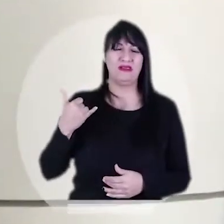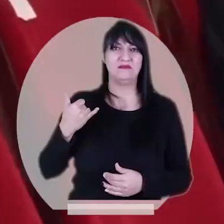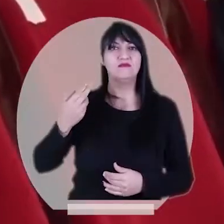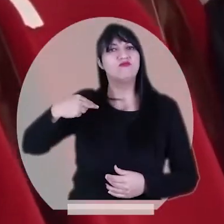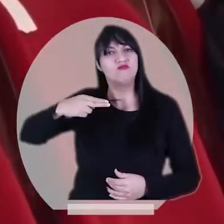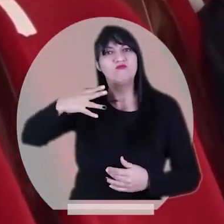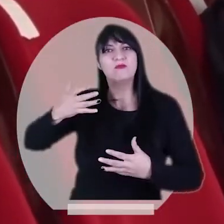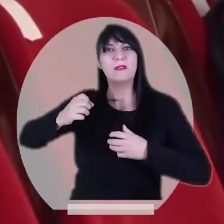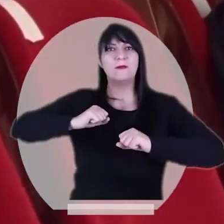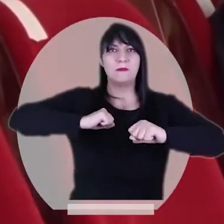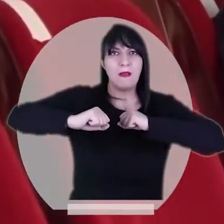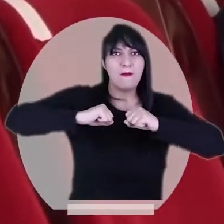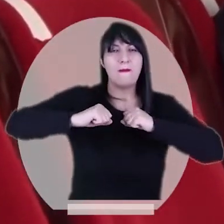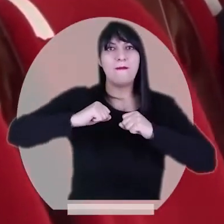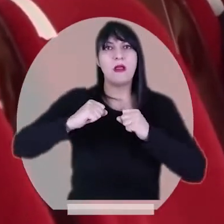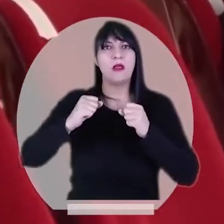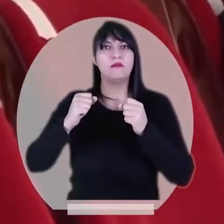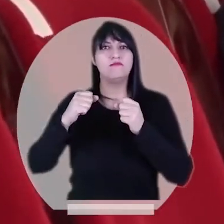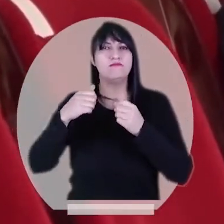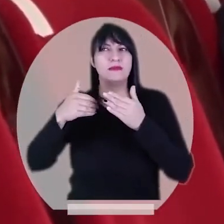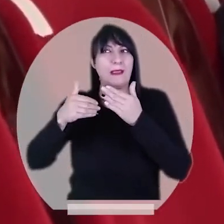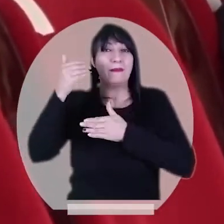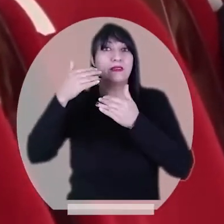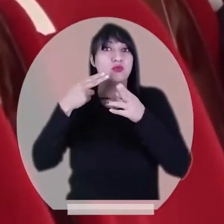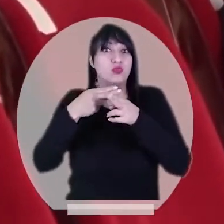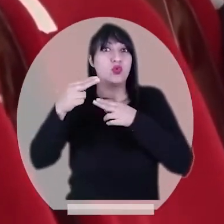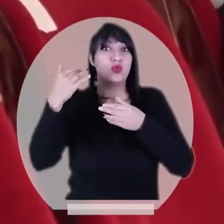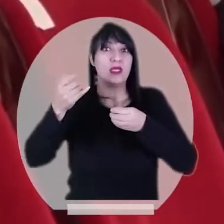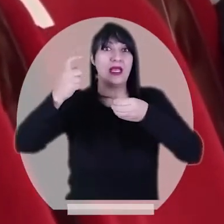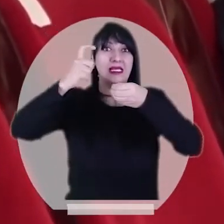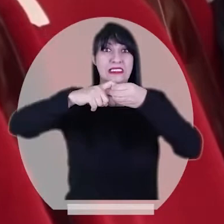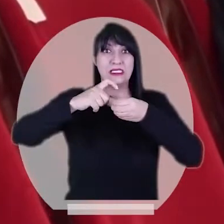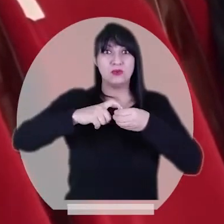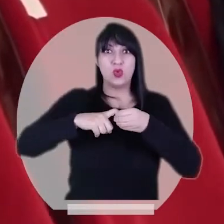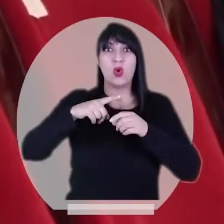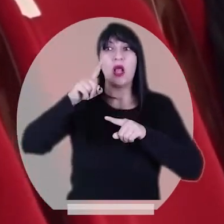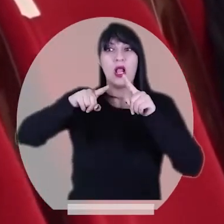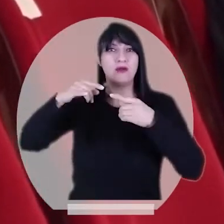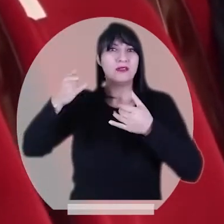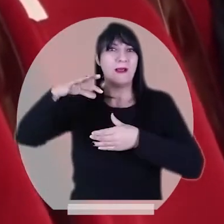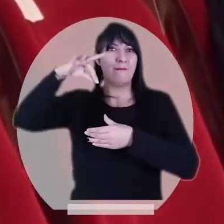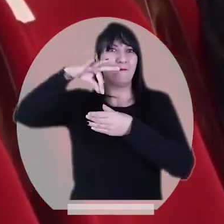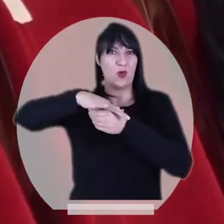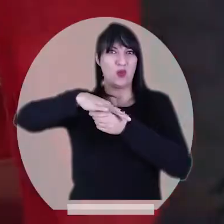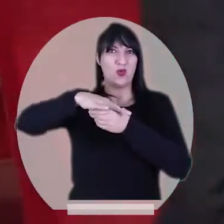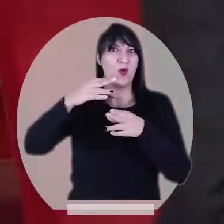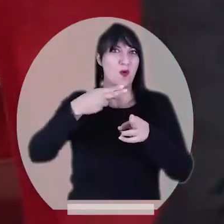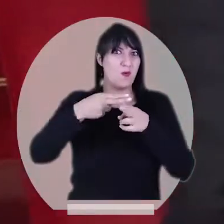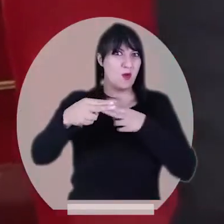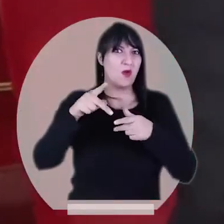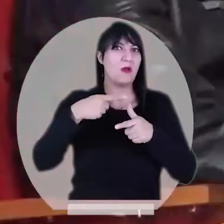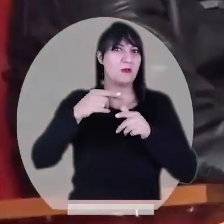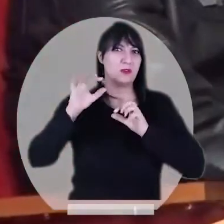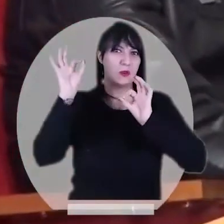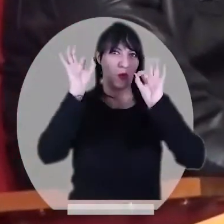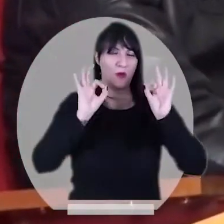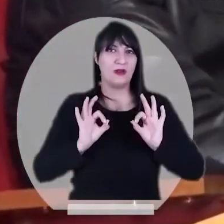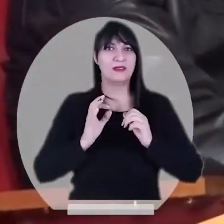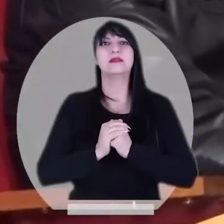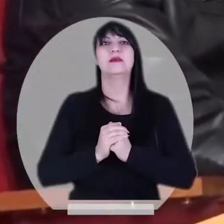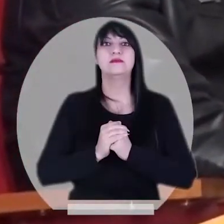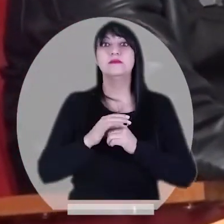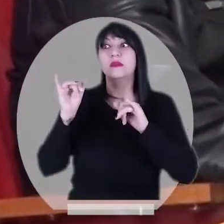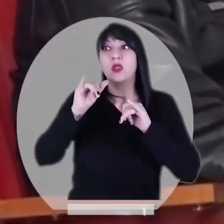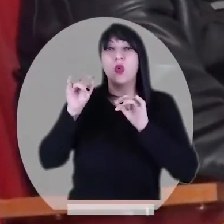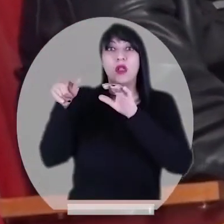muy dinámico, iniciando con las inscripciones de los chicos que deseen votar. La invitación que realiza por parte del